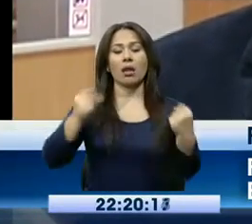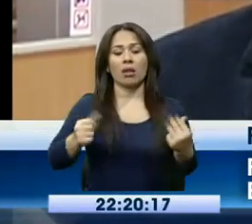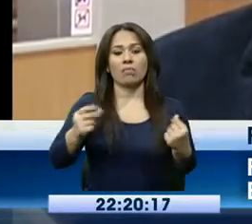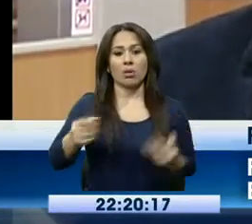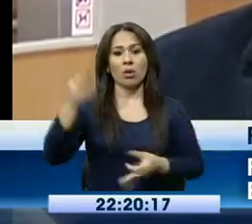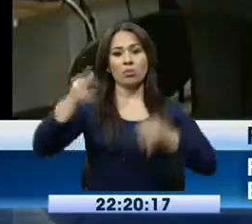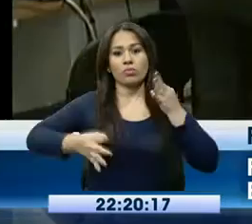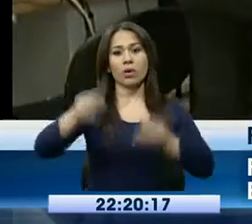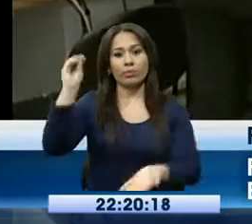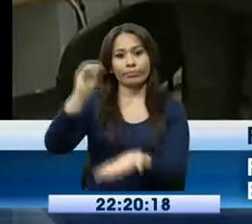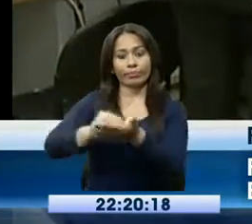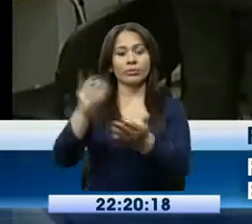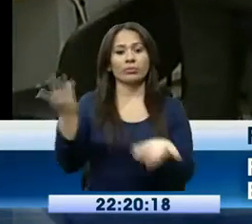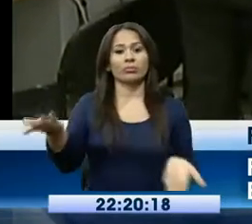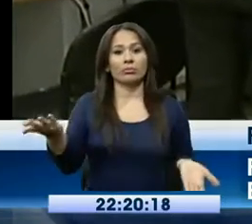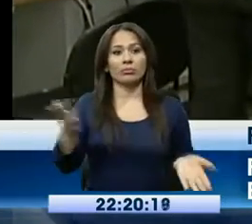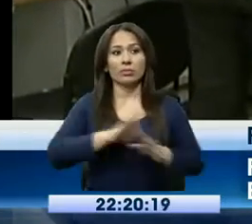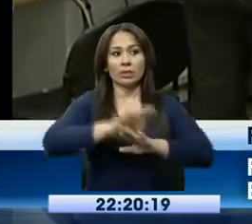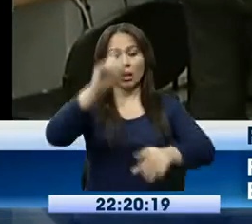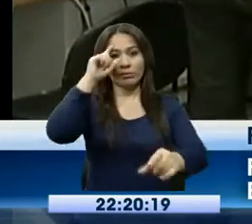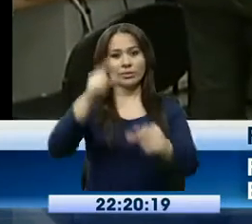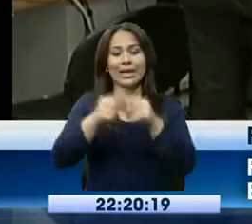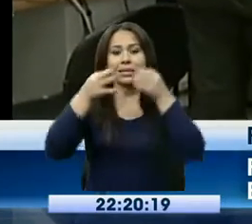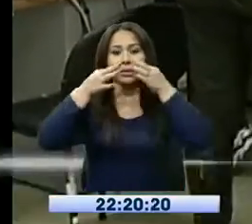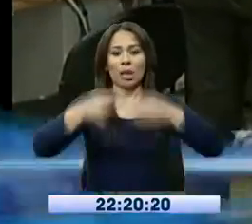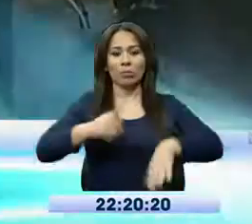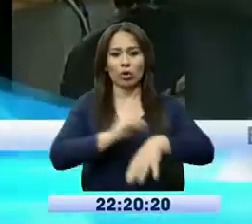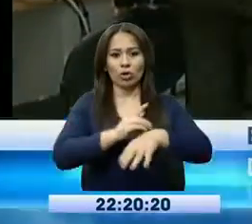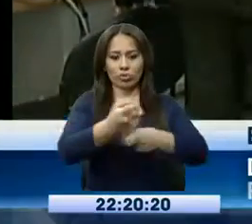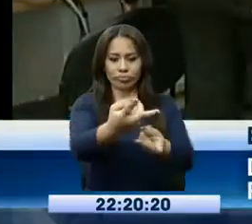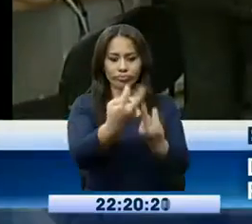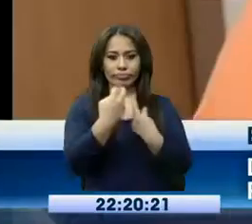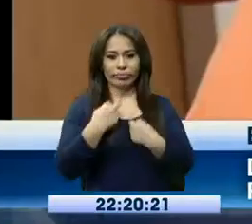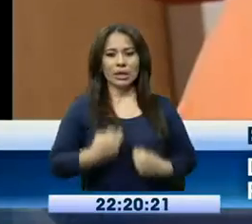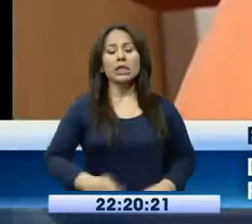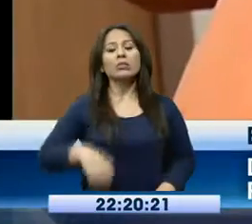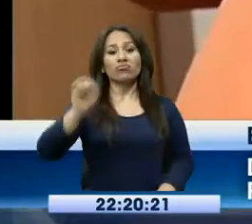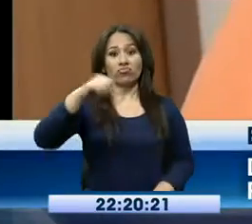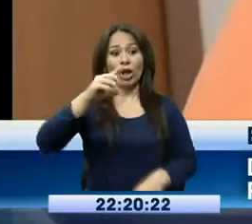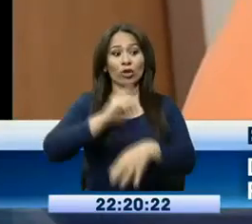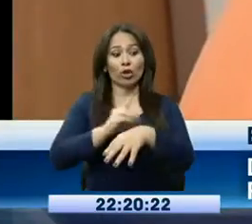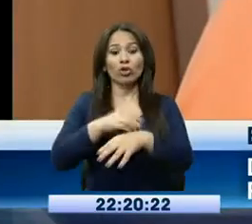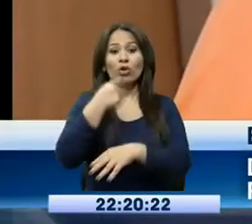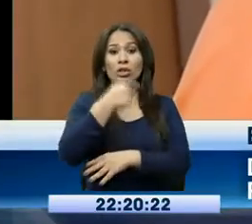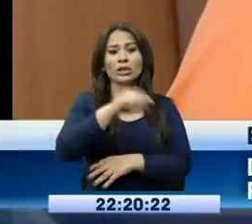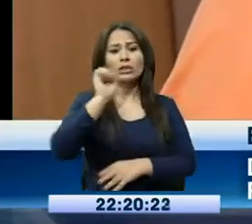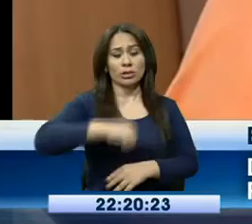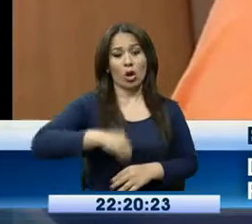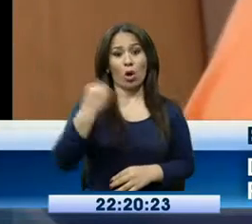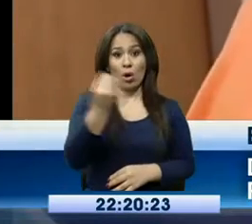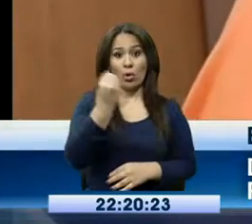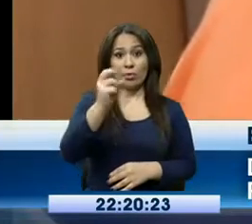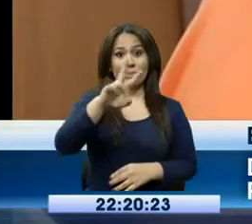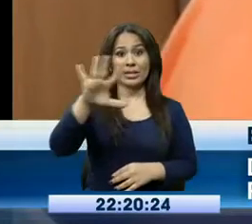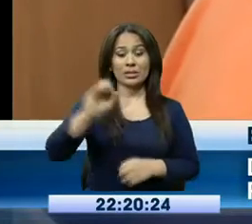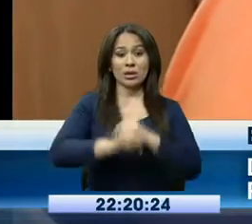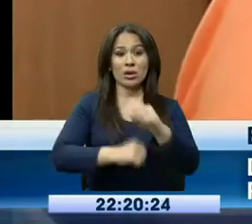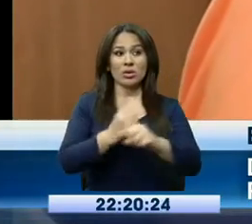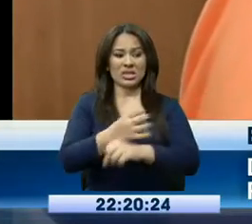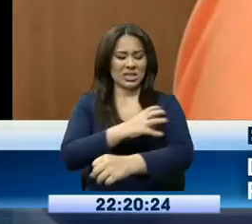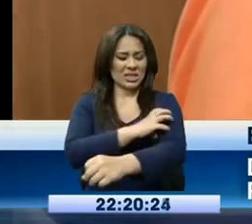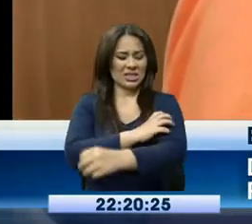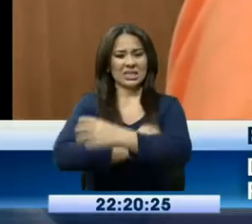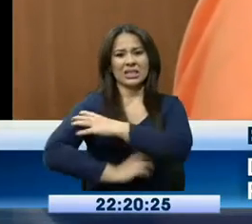juez competente. El fiscal ordenó un examen médico y en efecto se comprobó que el chico de 25 años de edad tenía huellas de